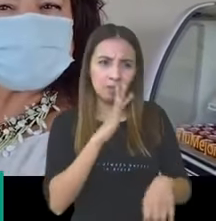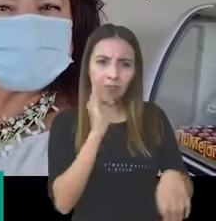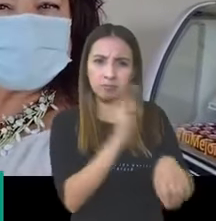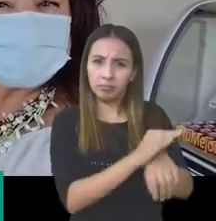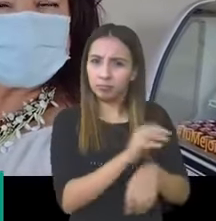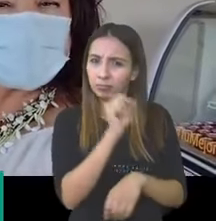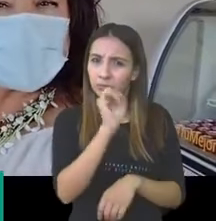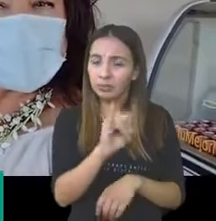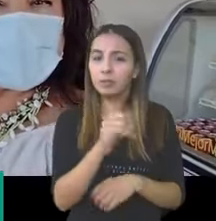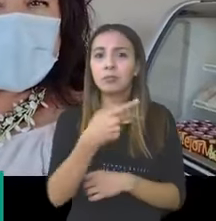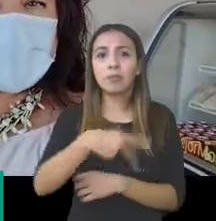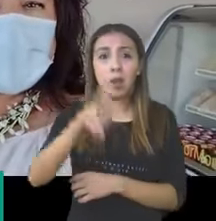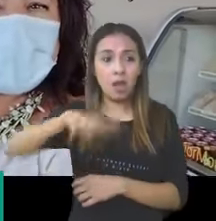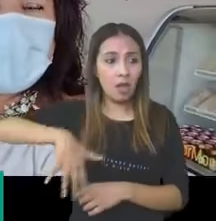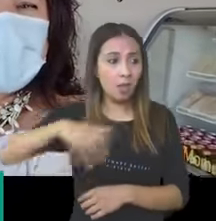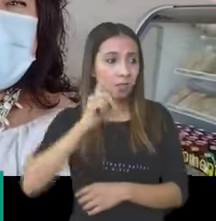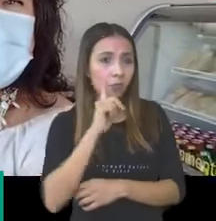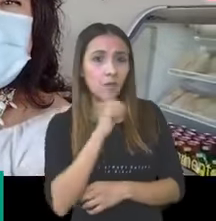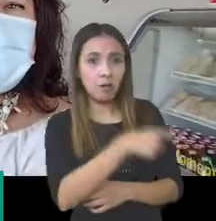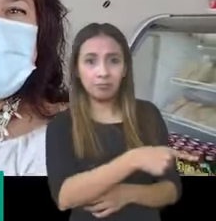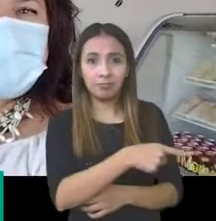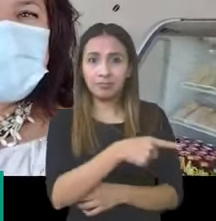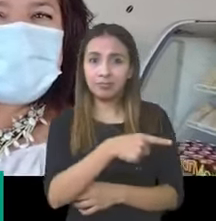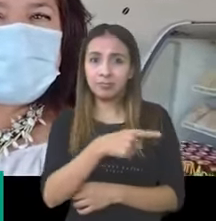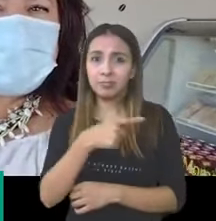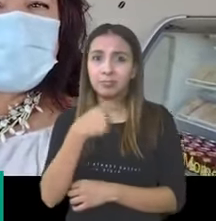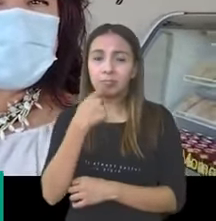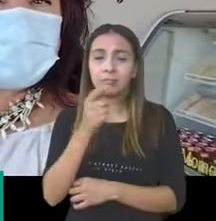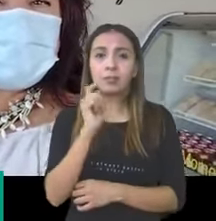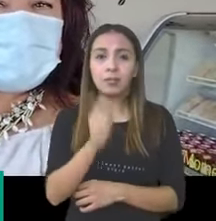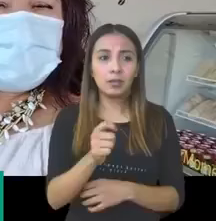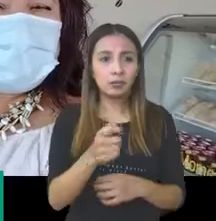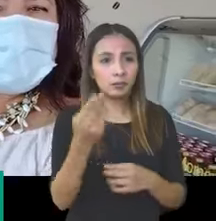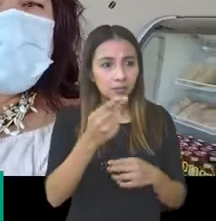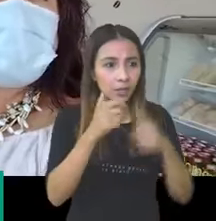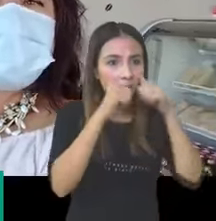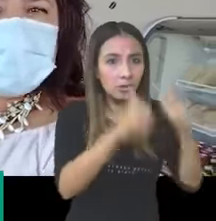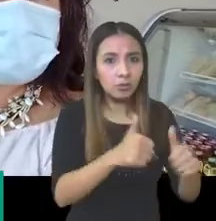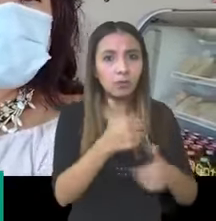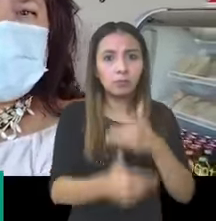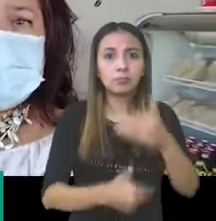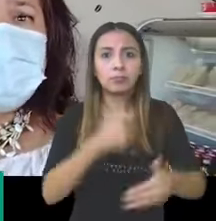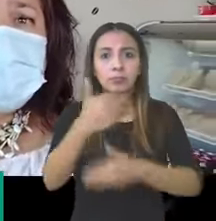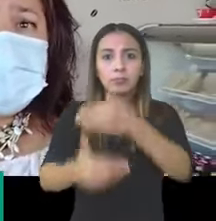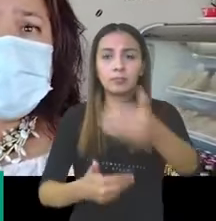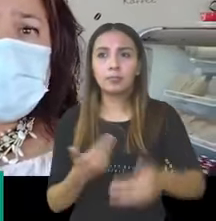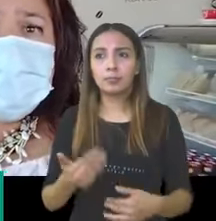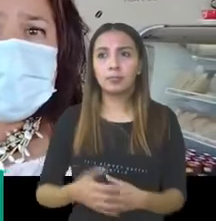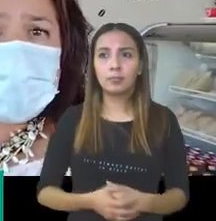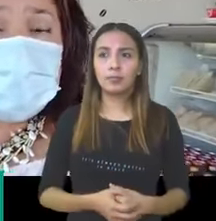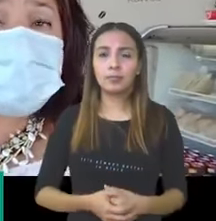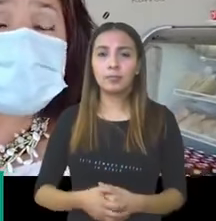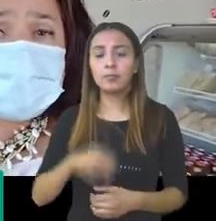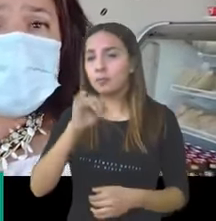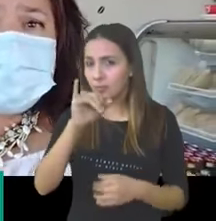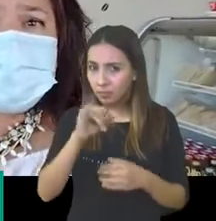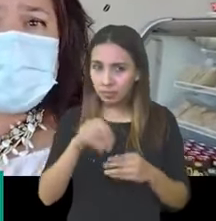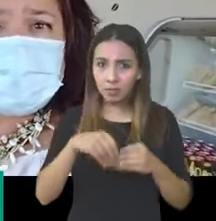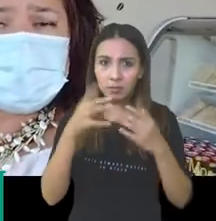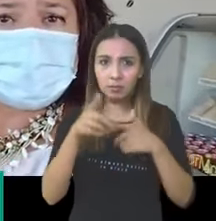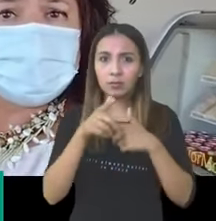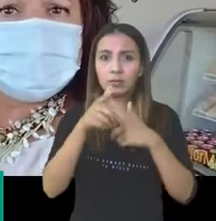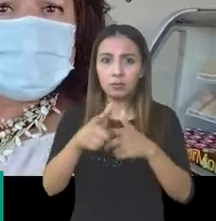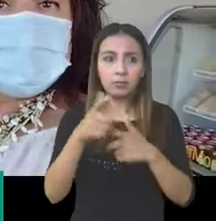lo dice ella aquí, la señorita, es darle la continuidad. Entonces, esa es la parte... Esa continuidad la van a tener los usuarios. De hecho, la